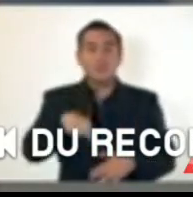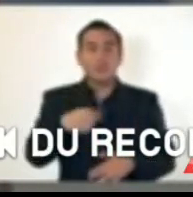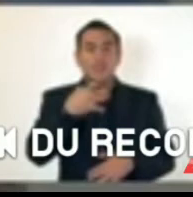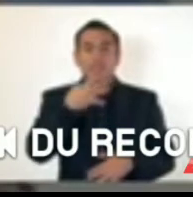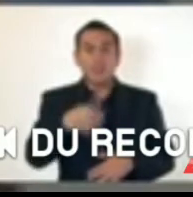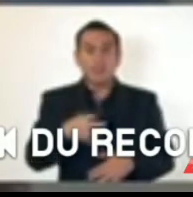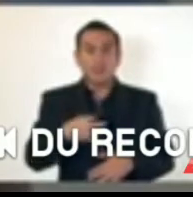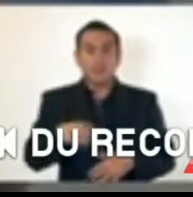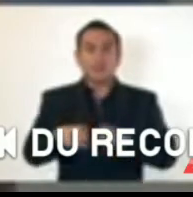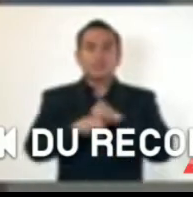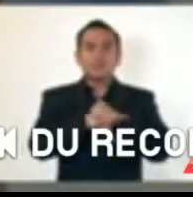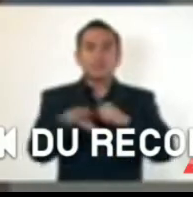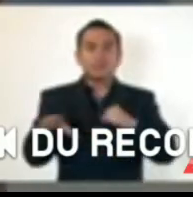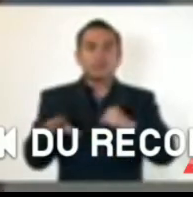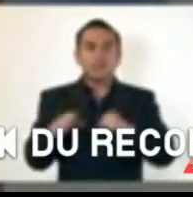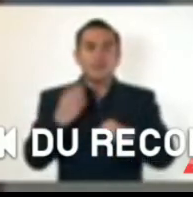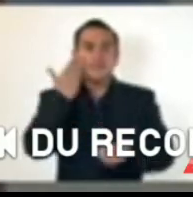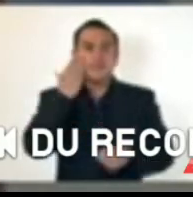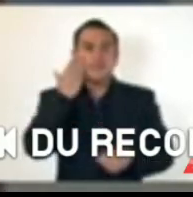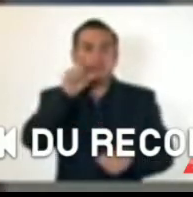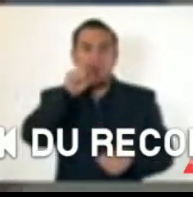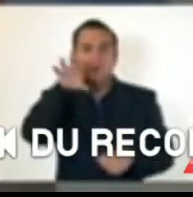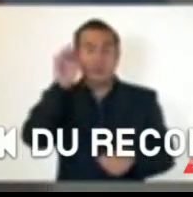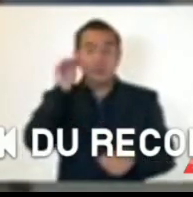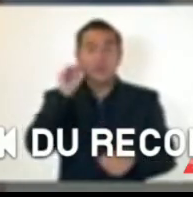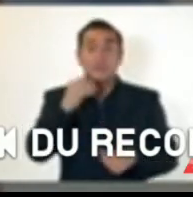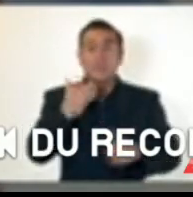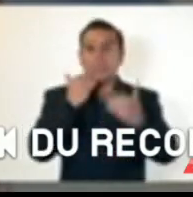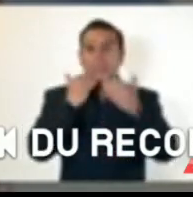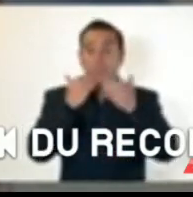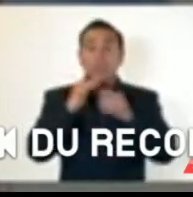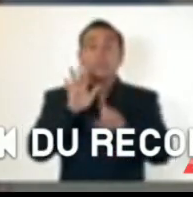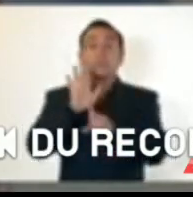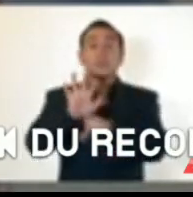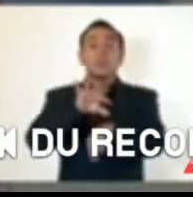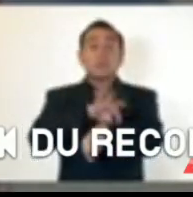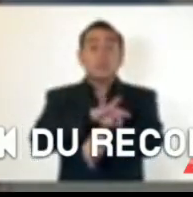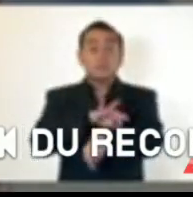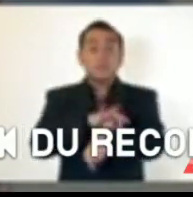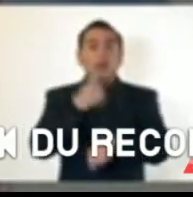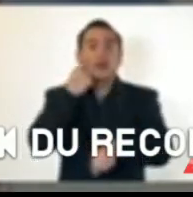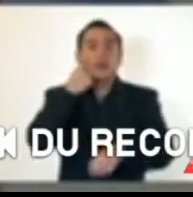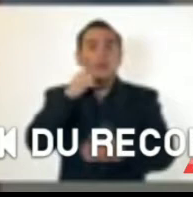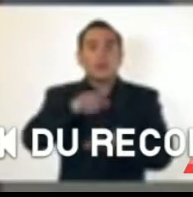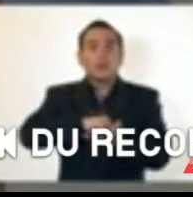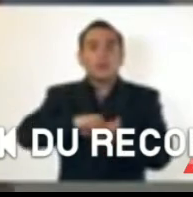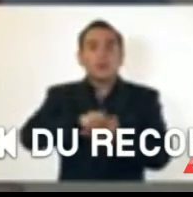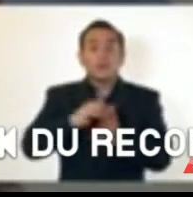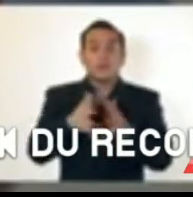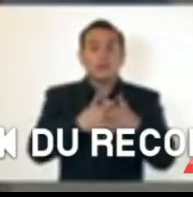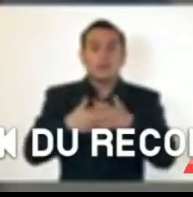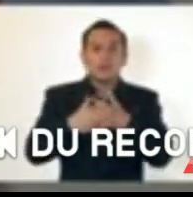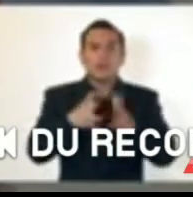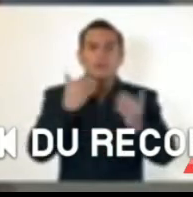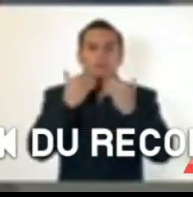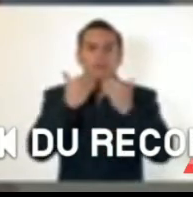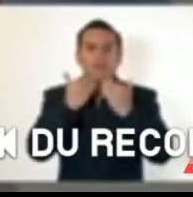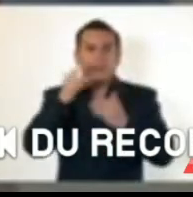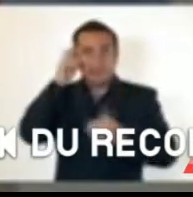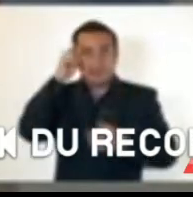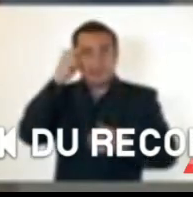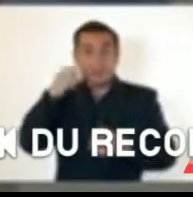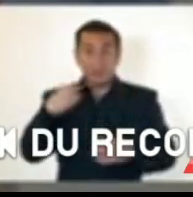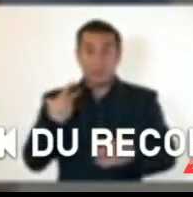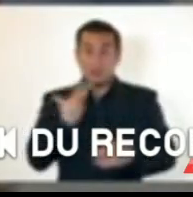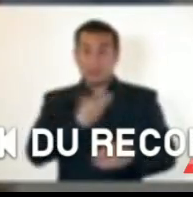favor, posteen en sus redes sociales, llamen a sus familiares, díganle lo que está pasando en Nueva York. Explíquenle, Nueva York, no podemos tener más